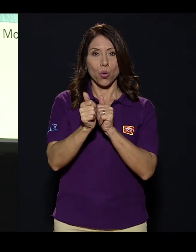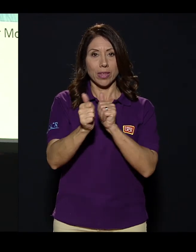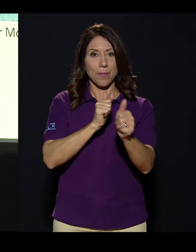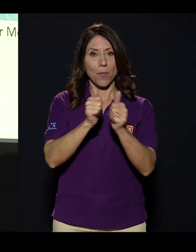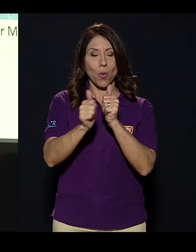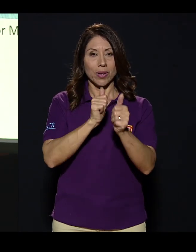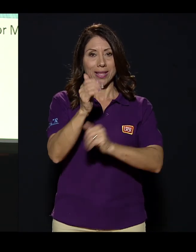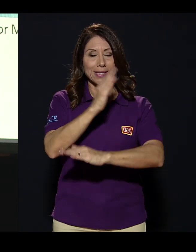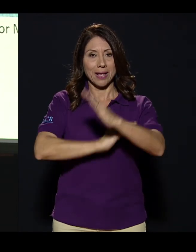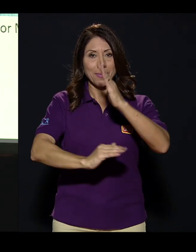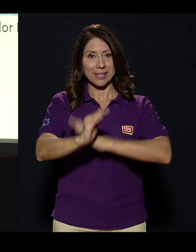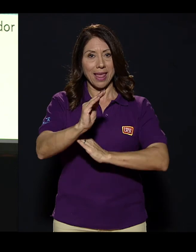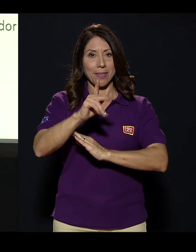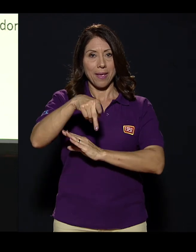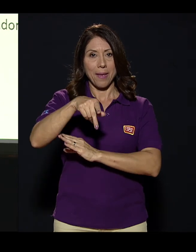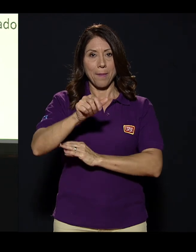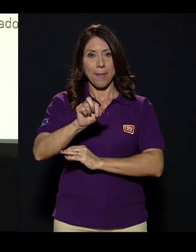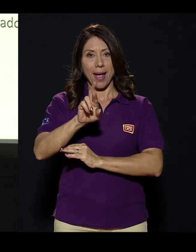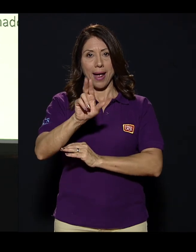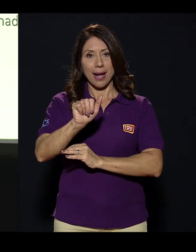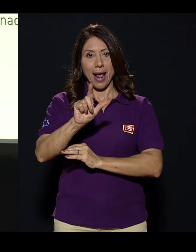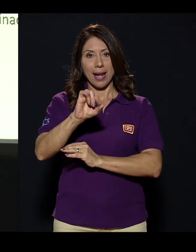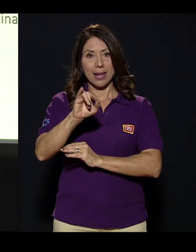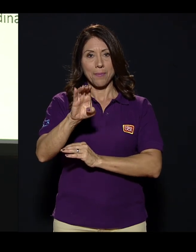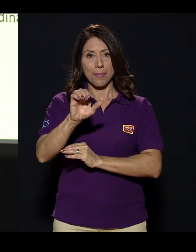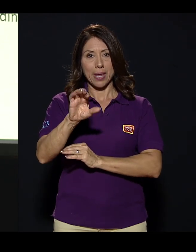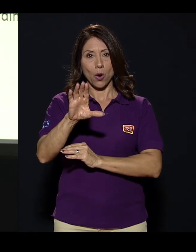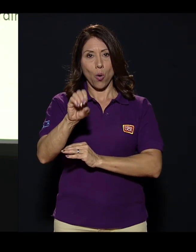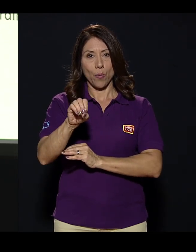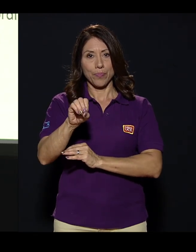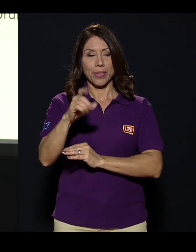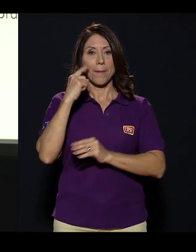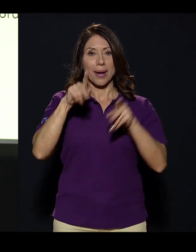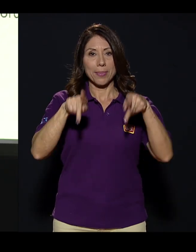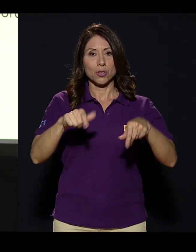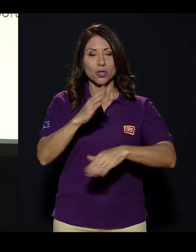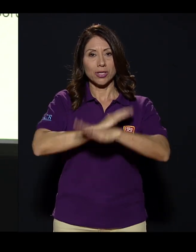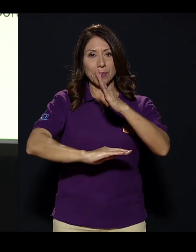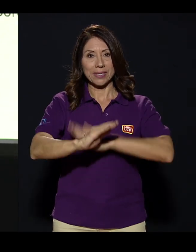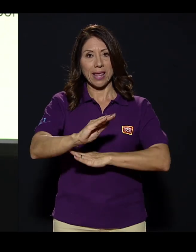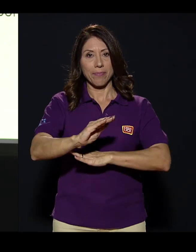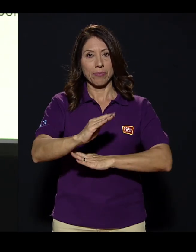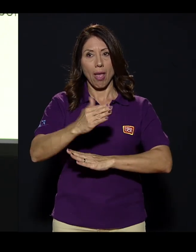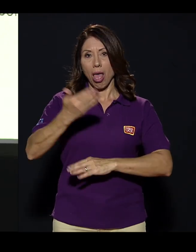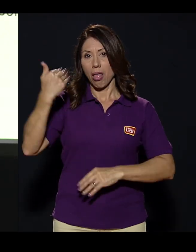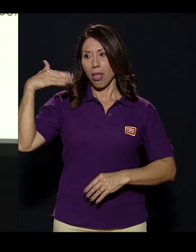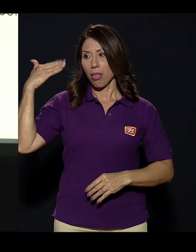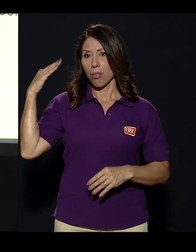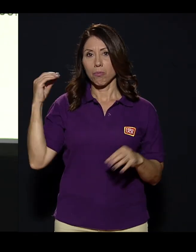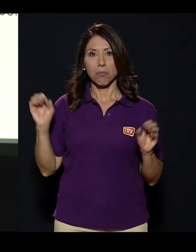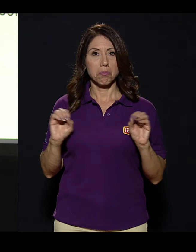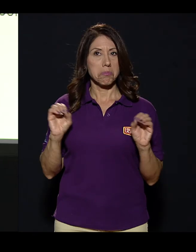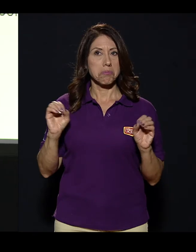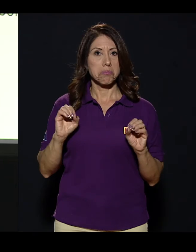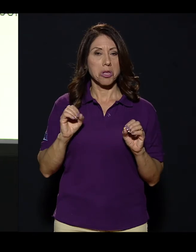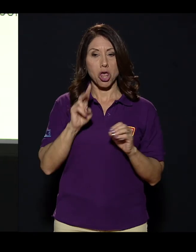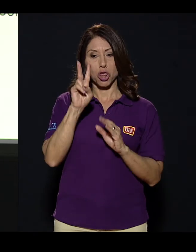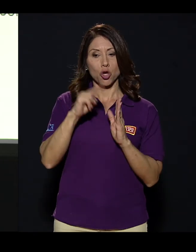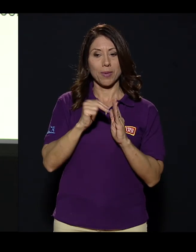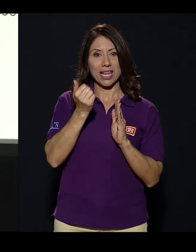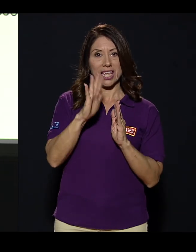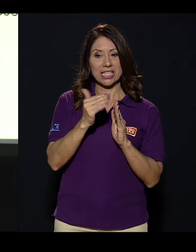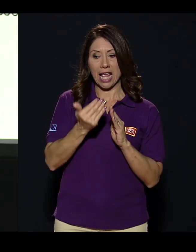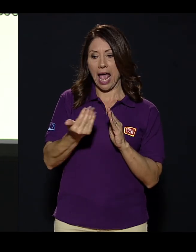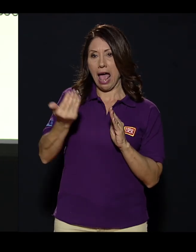tenido anteriormente al 2015 un contacto, salvo el compañero que estuvo alguna vez, me acuerdo, en natación, lo